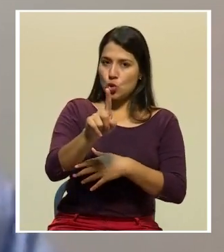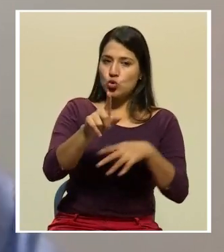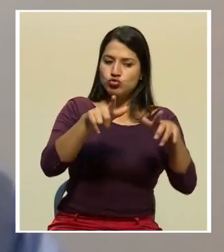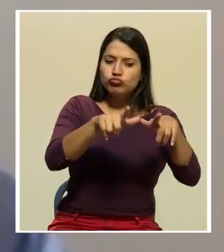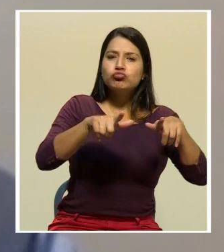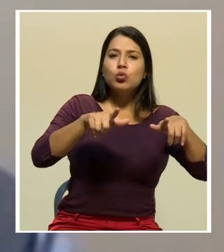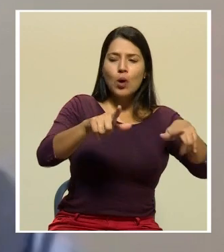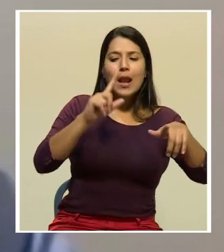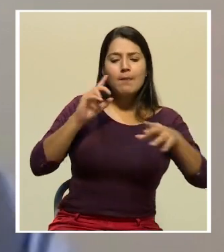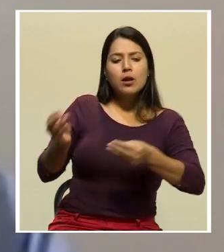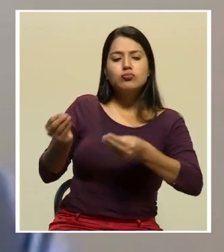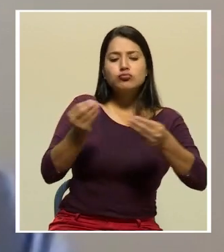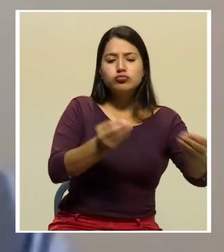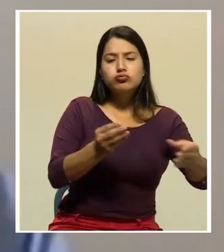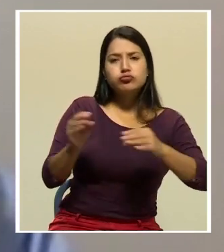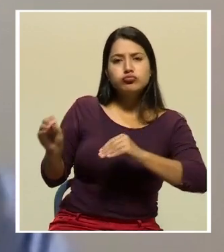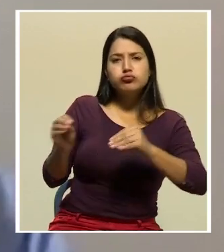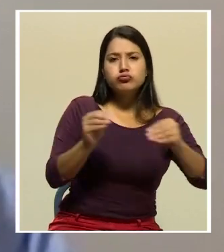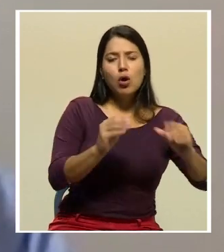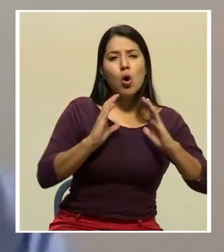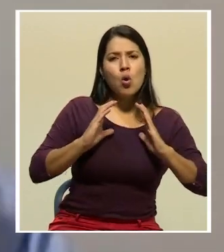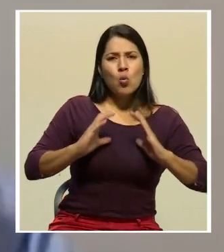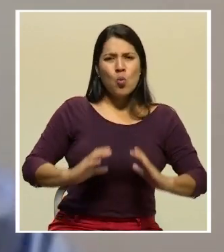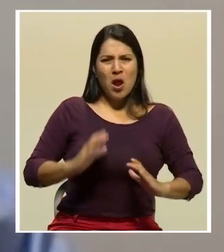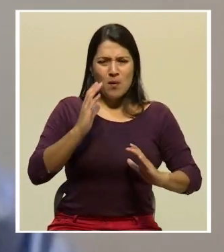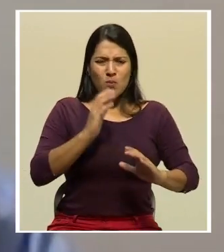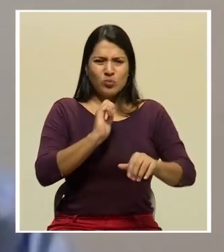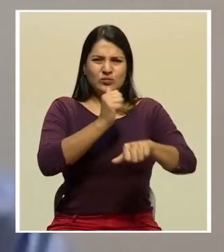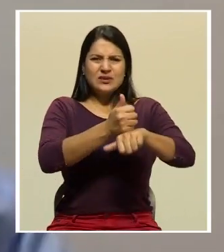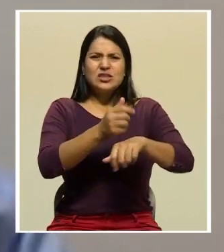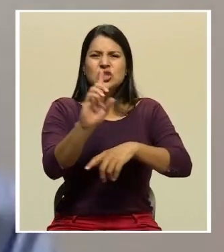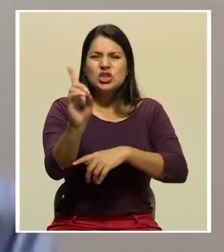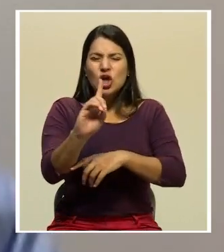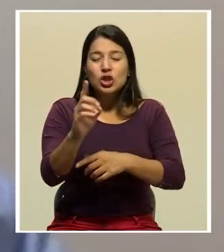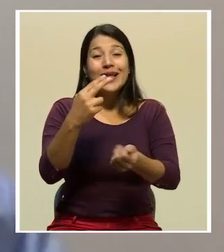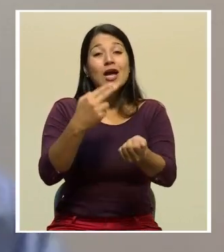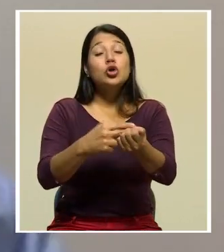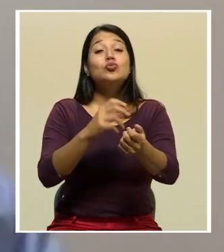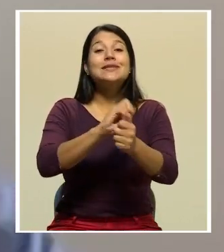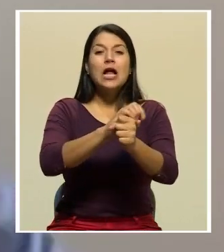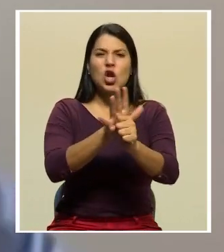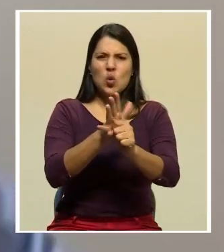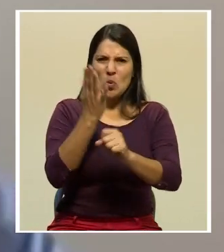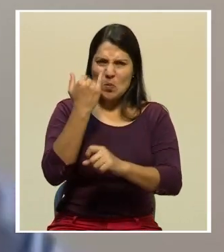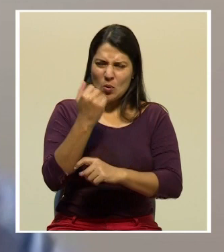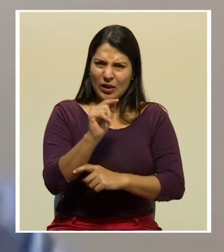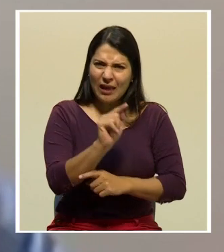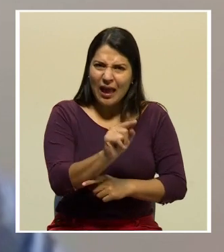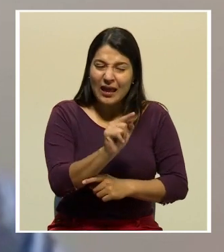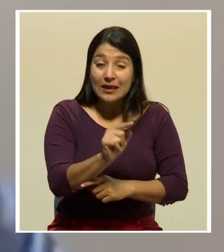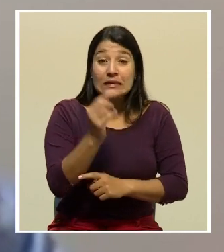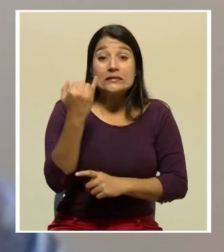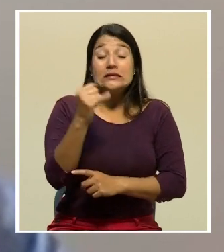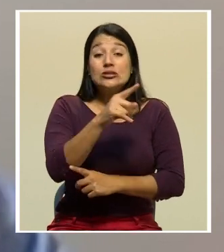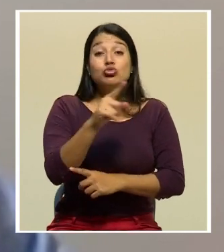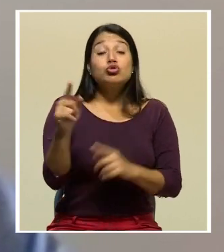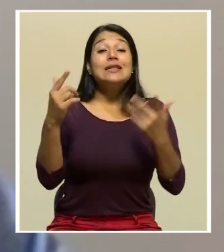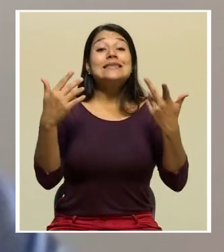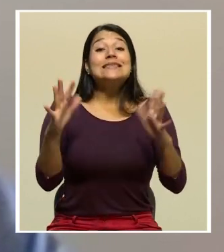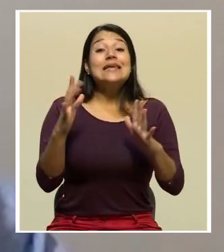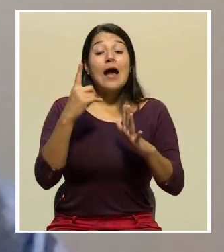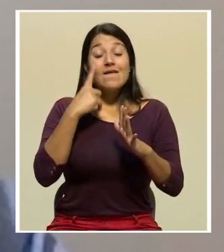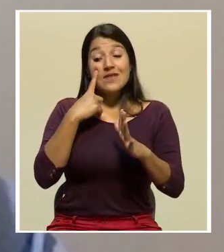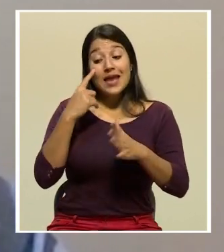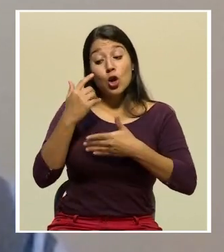por qué se coloca en el SEACO y no en otras localidades? Porque si usted ha visto el flujo o el lineamiento o la estructura